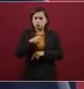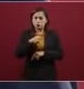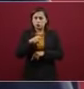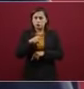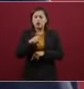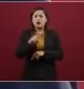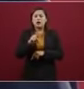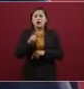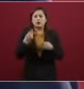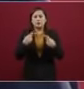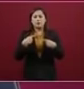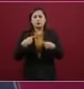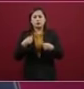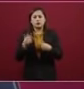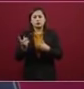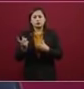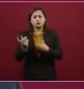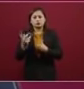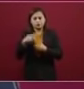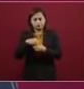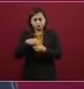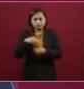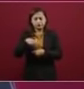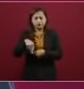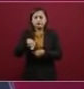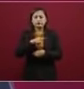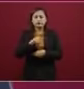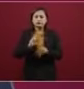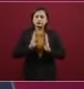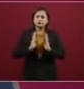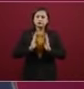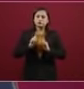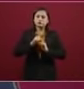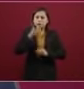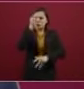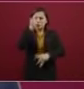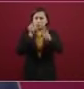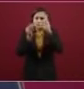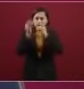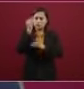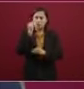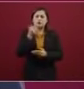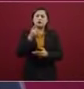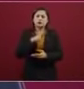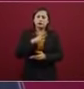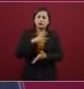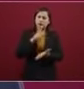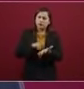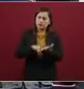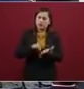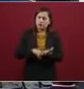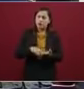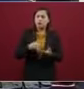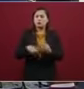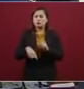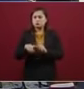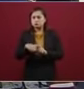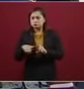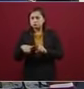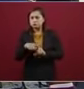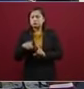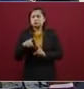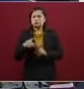fuerza, ¿verdad? Una formación con disciplina, con valores, con virtudes, que va a ser diferente, va a tener esa facultad. Y